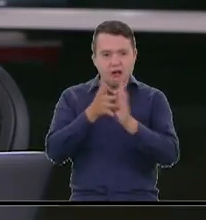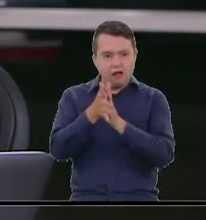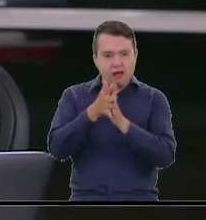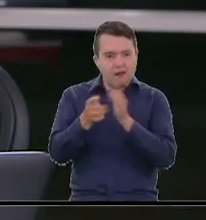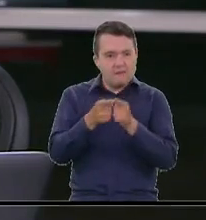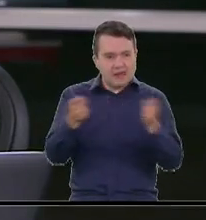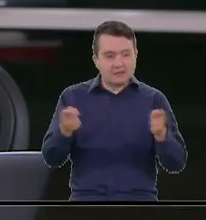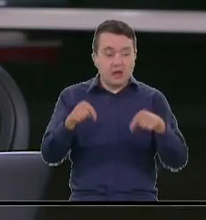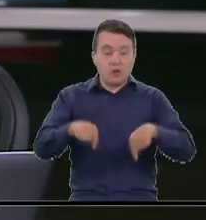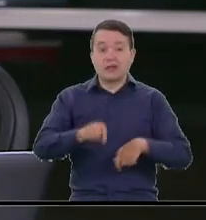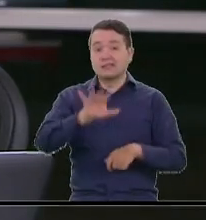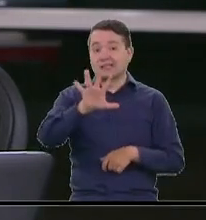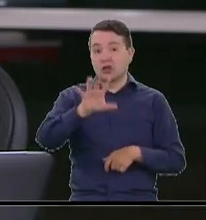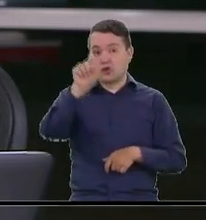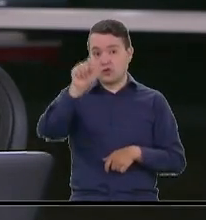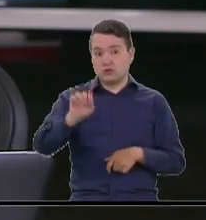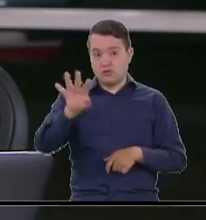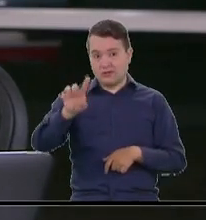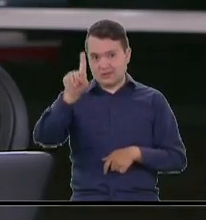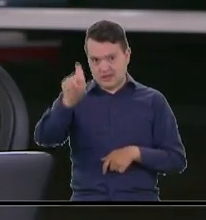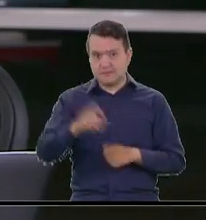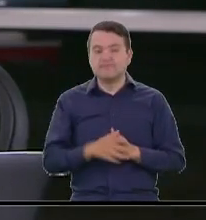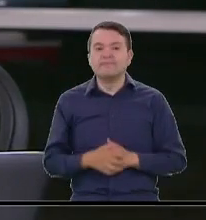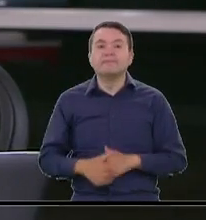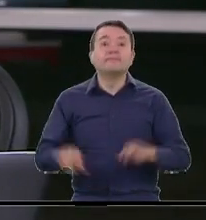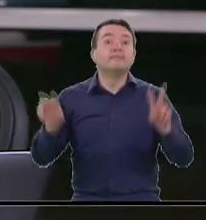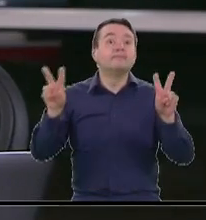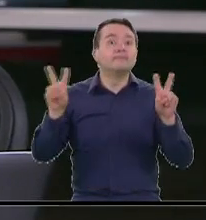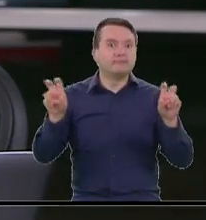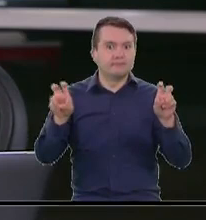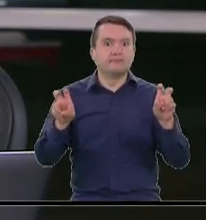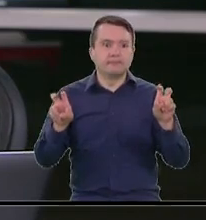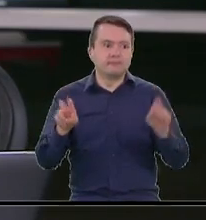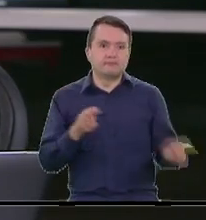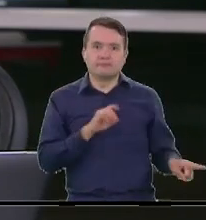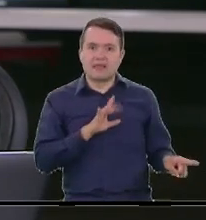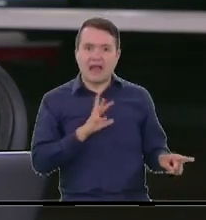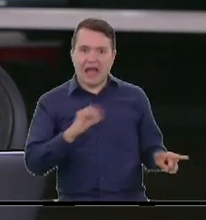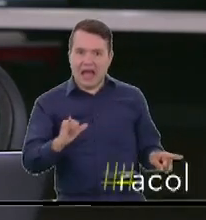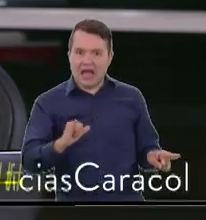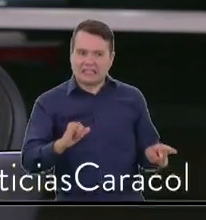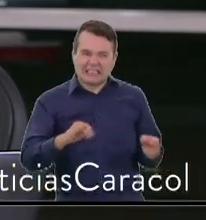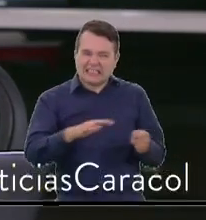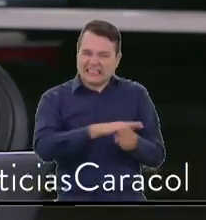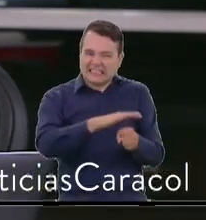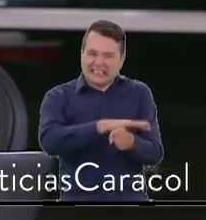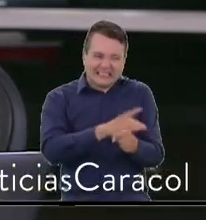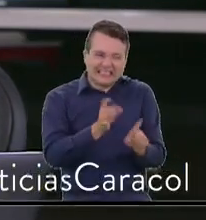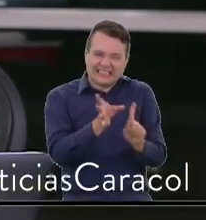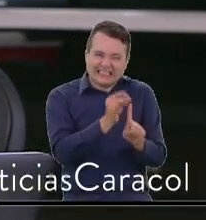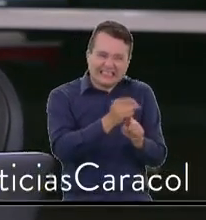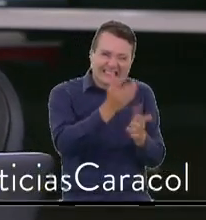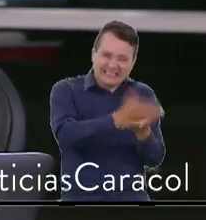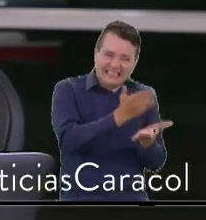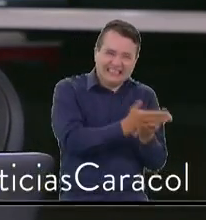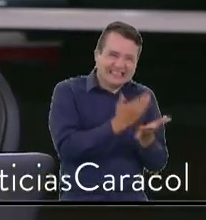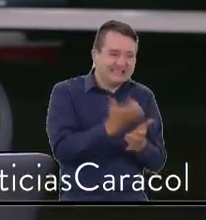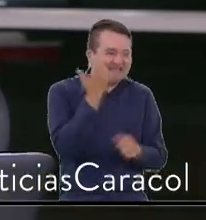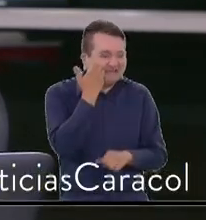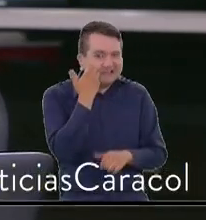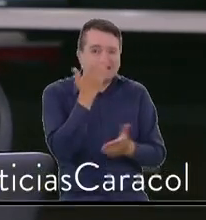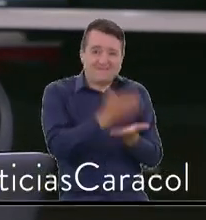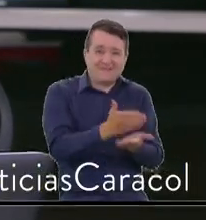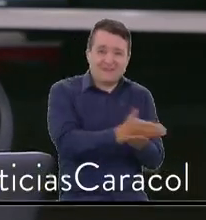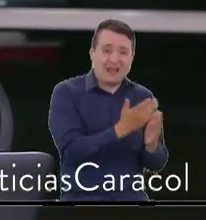5:56, con el fin de disminuir la emergencia sanitaria por la que atraviesa Cali con el COVID-19, el alcalde de esa ciudad ofreció